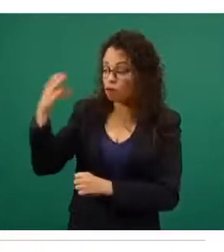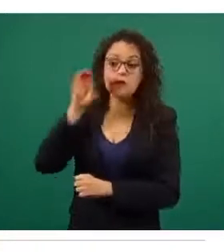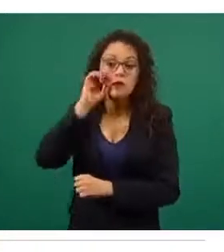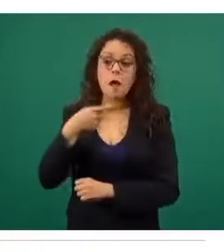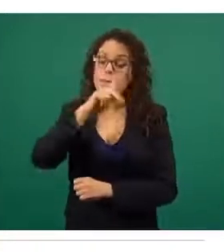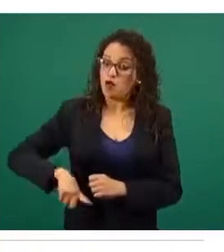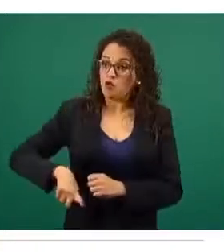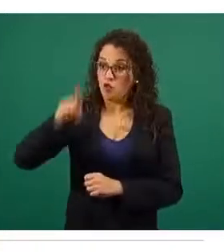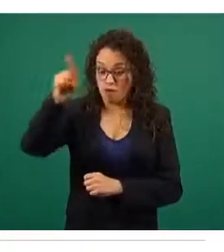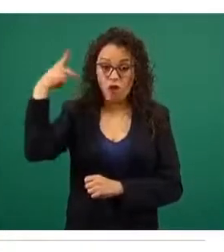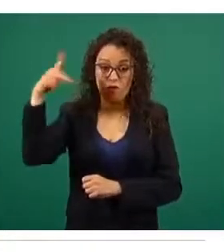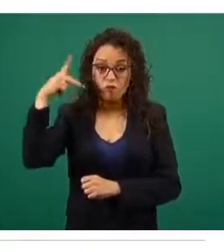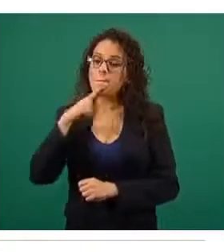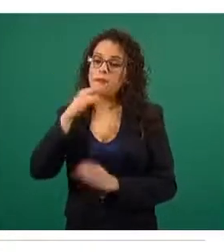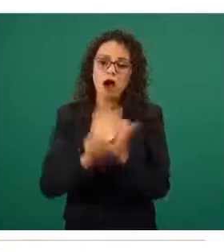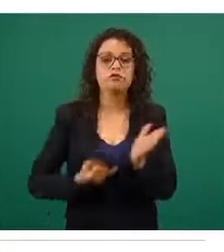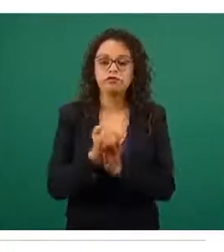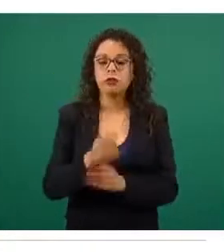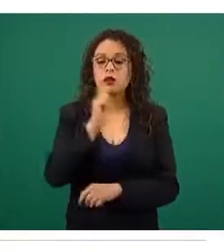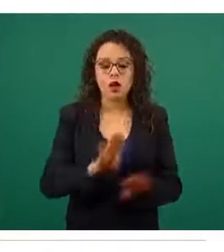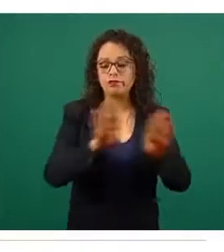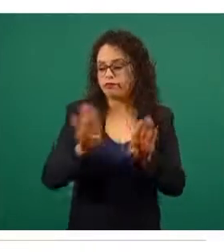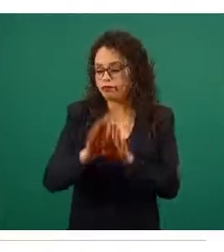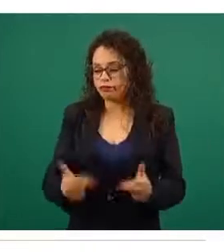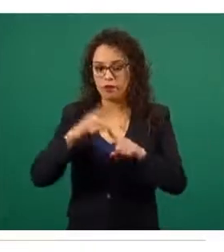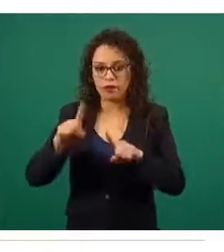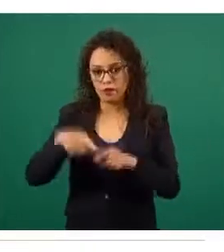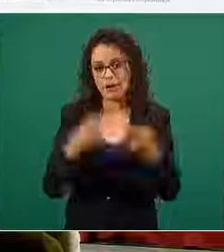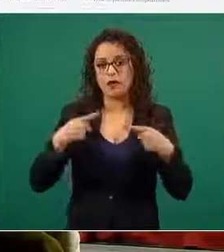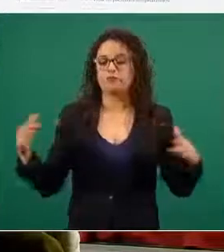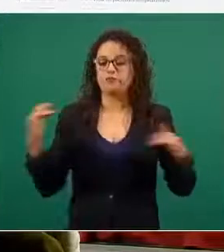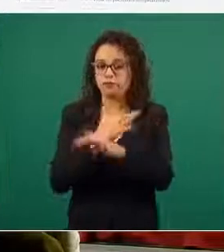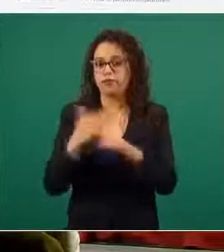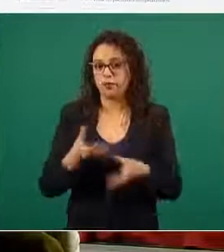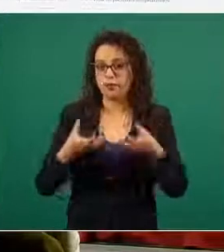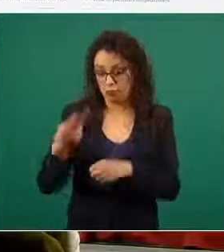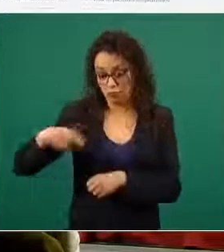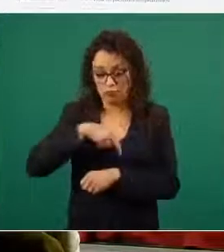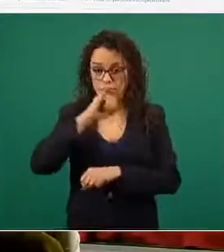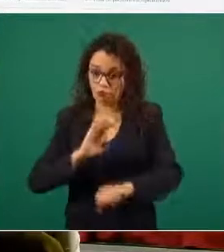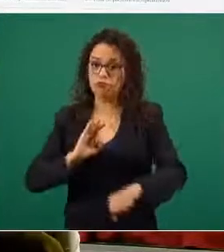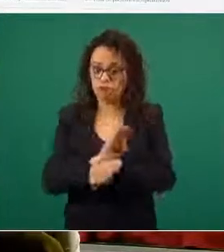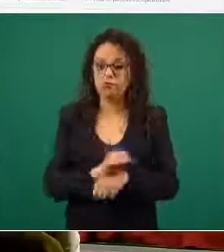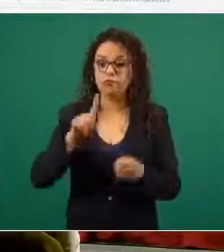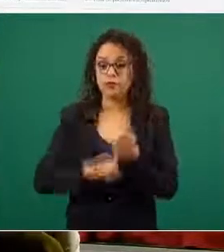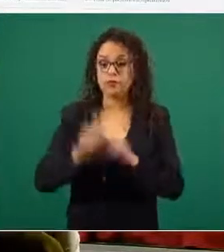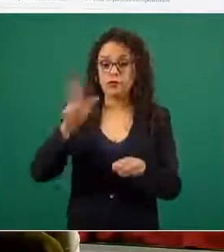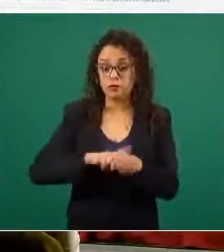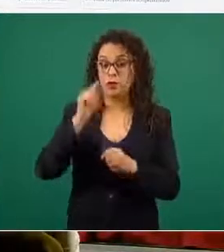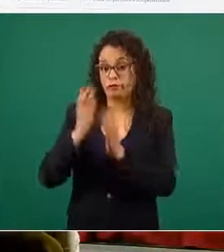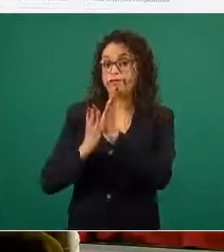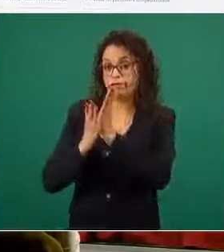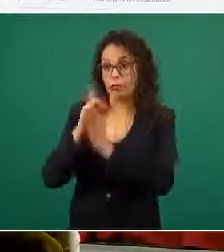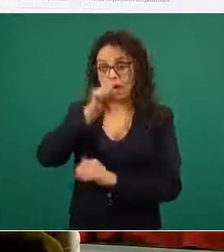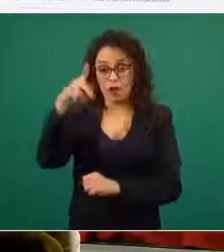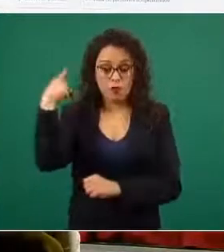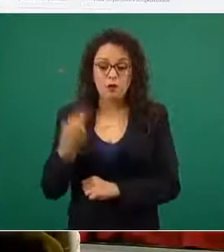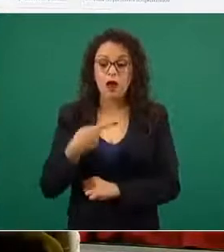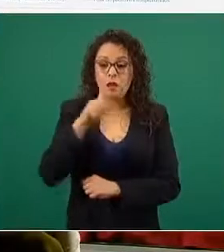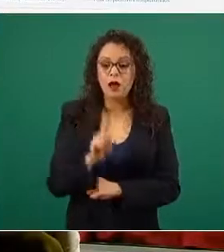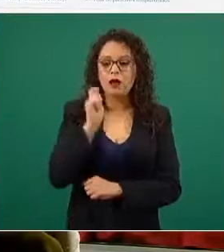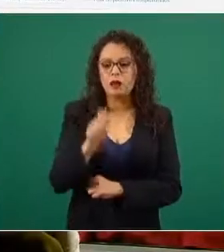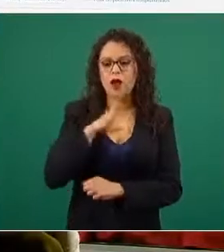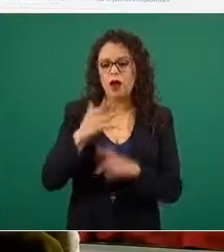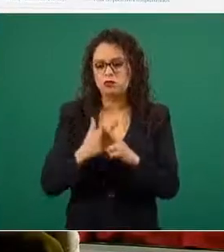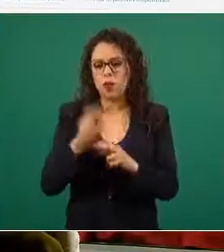de Puebla tomó medidas adicionales para reducir la movilidad, lo cual celebramos y respaldamos. La siguiente, tendencia a la alza en la hospitalización en Puebla, aunque tiene todavía un poco menos de la mitad